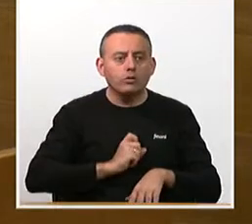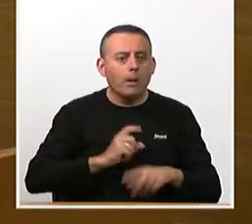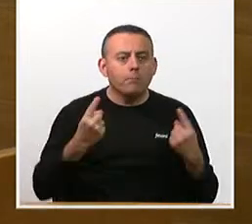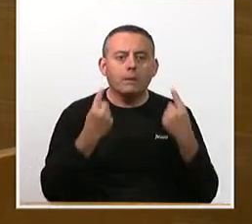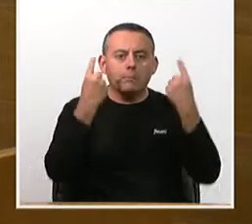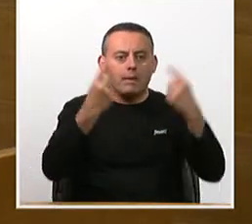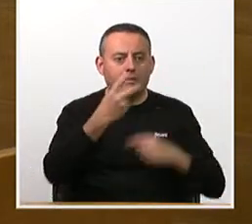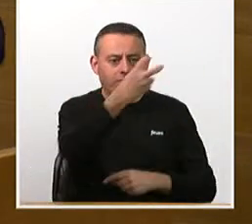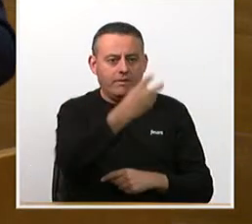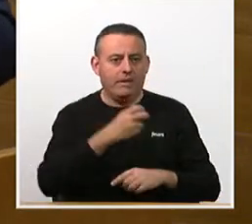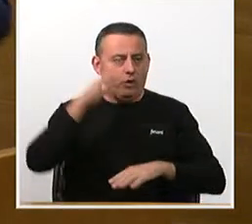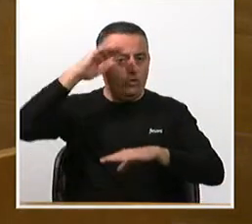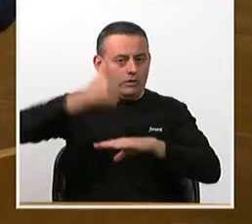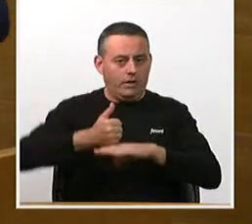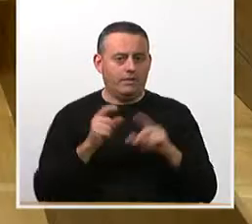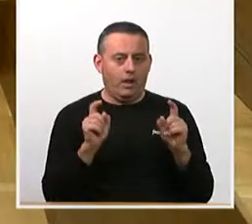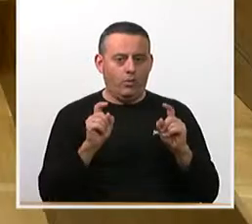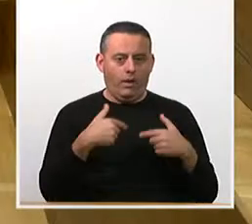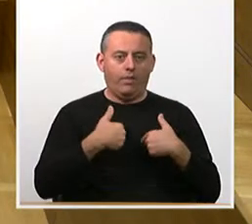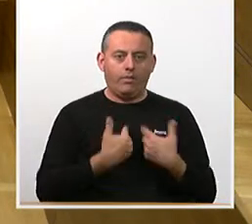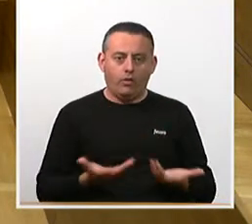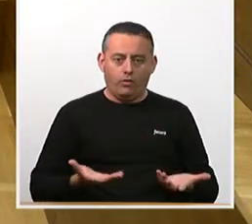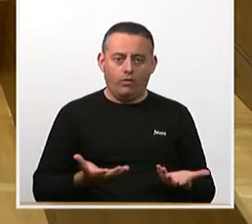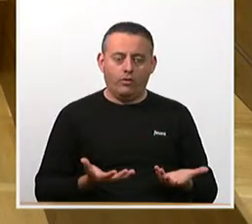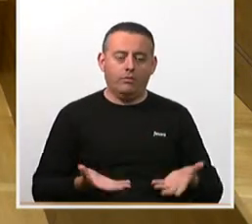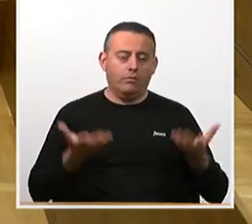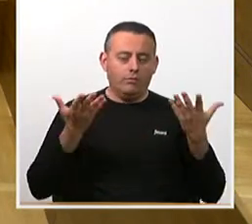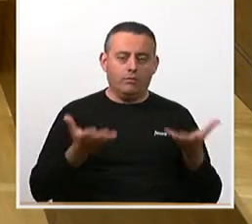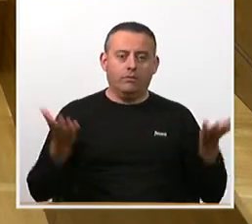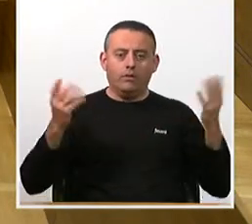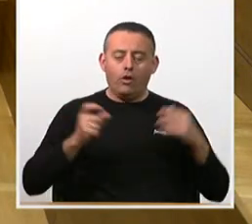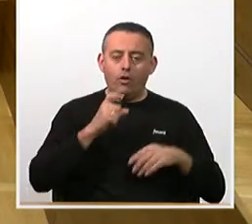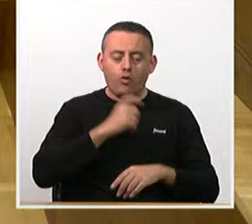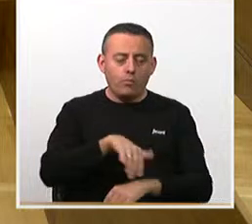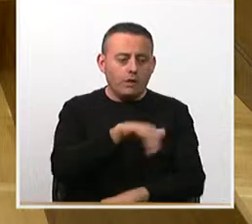Educación me dijo igual esto cuesta pobre